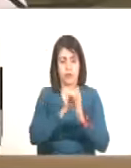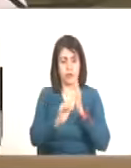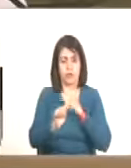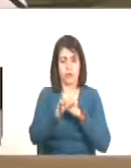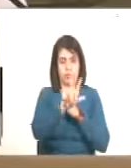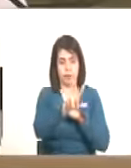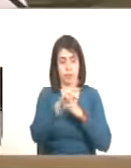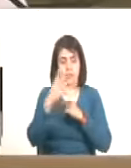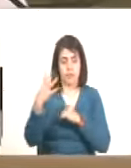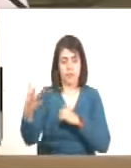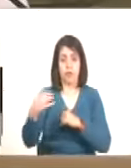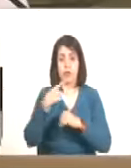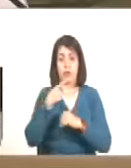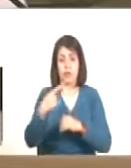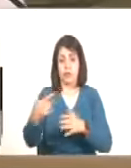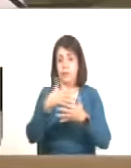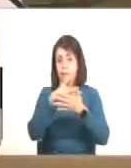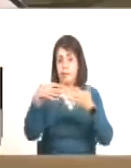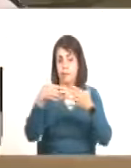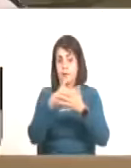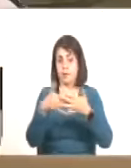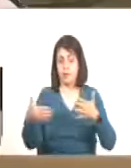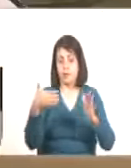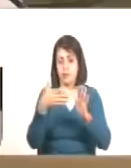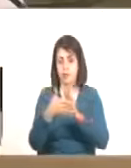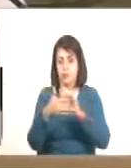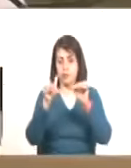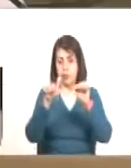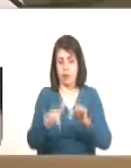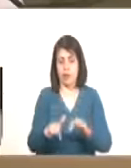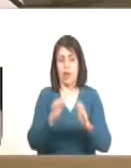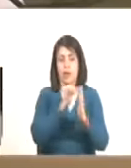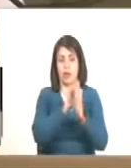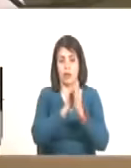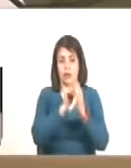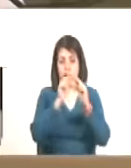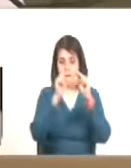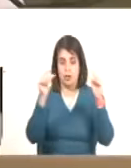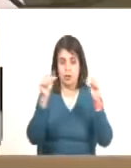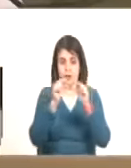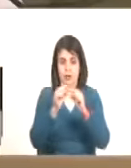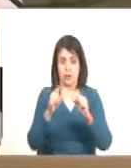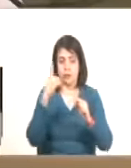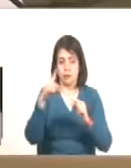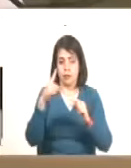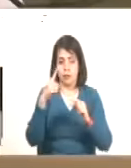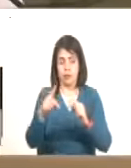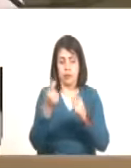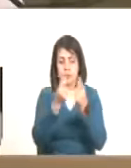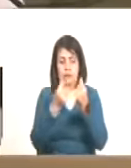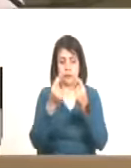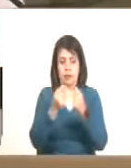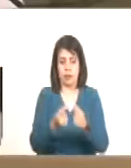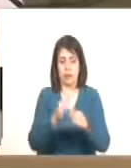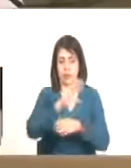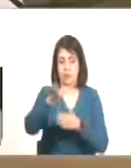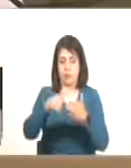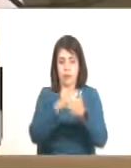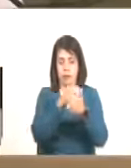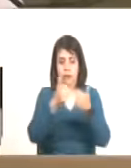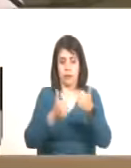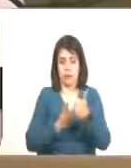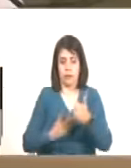artículo 34, el cual queda redactado en los siguientes términos. Epígrafe. Derechos económicos. Es todo,